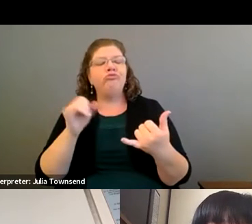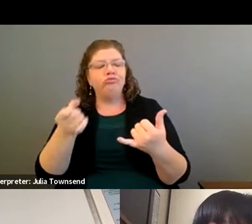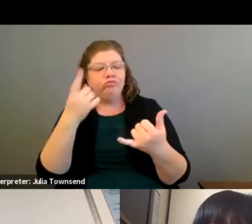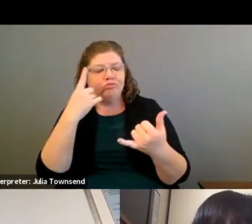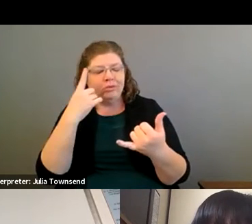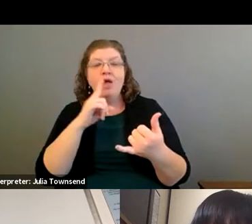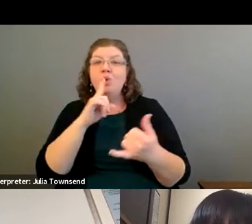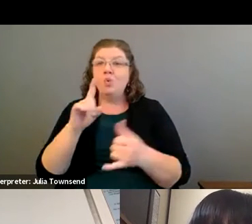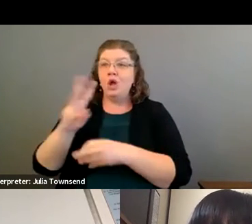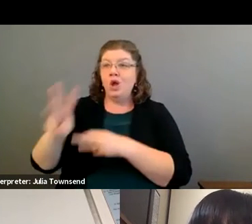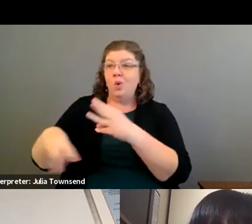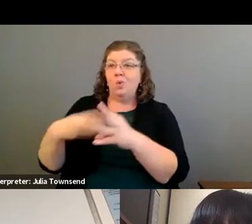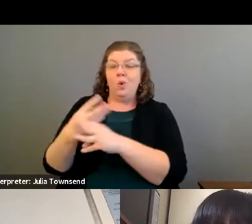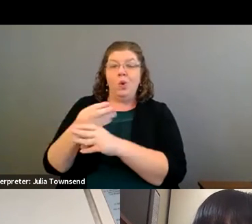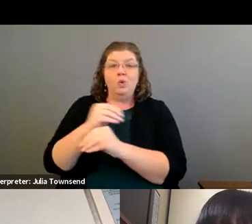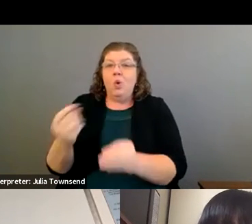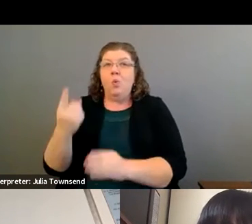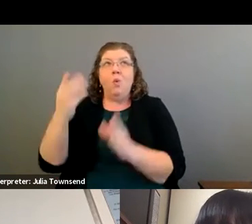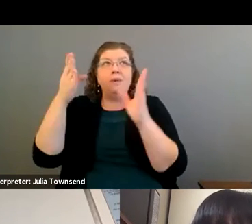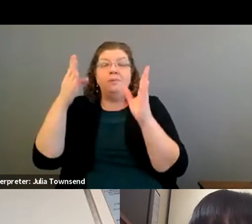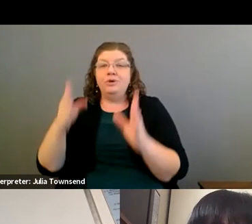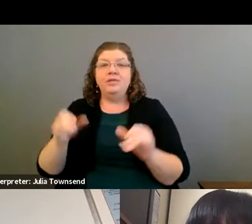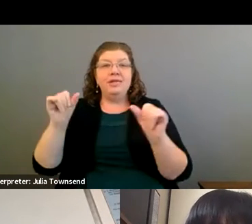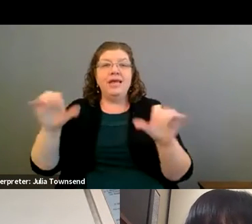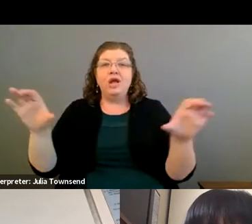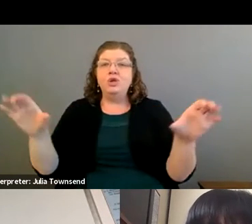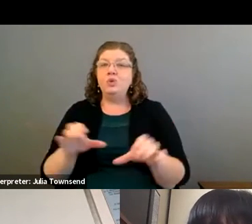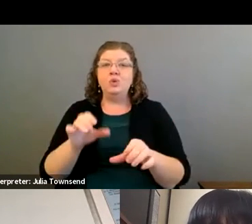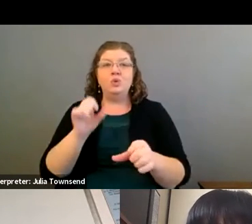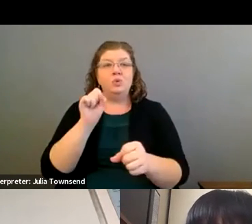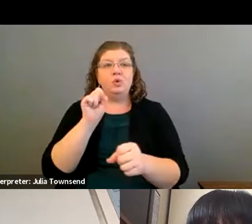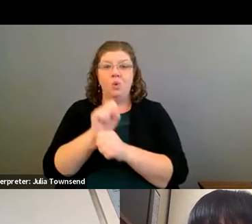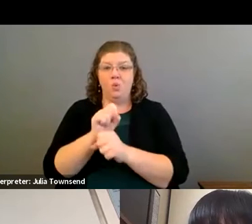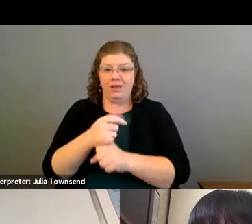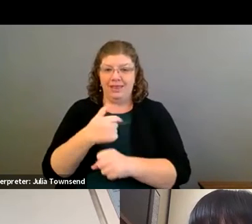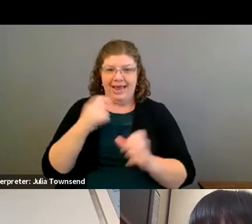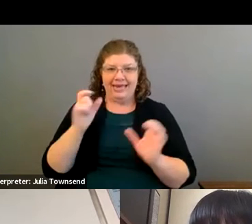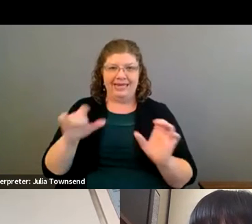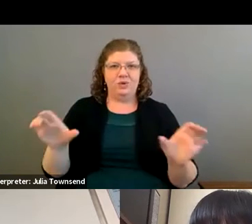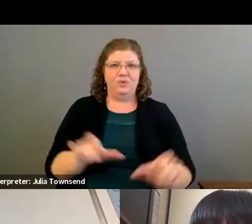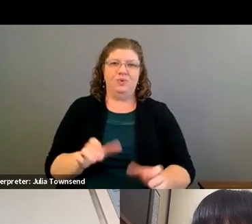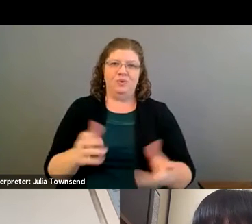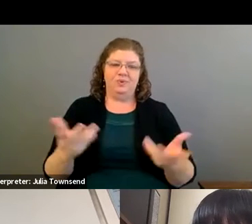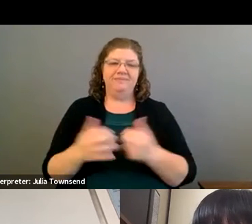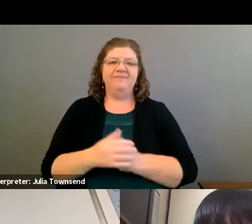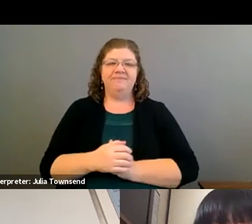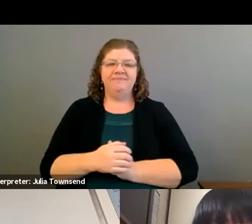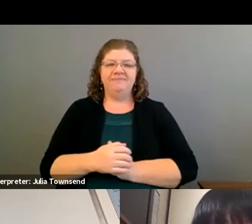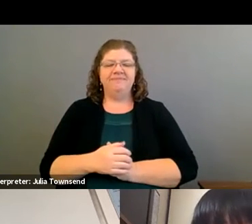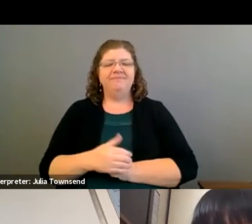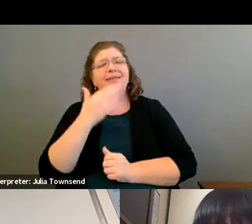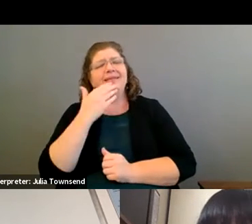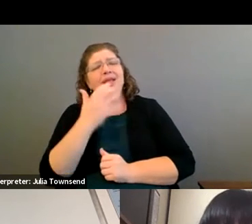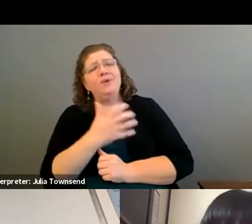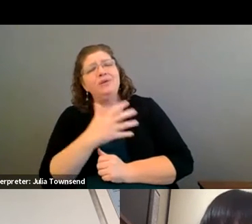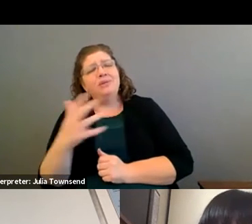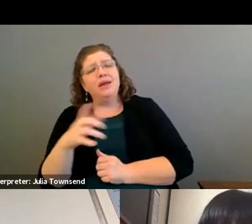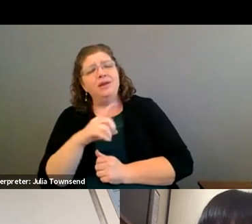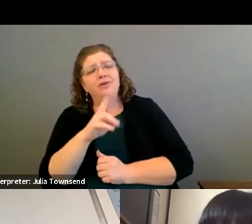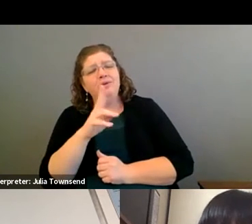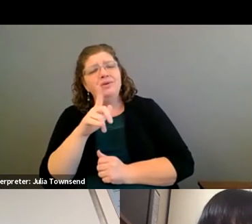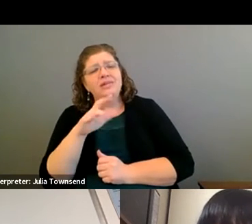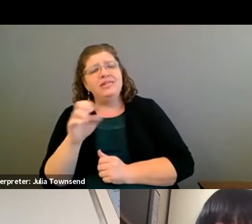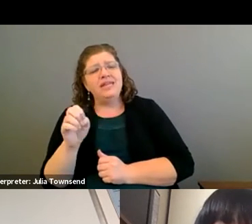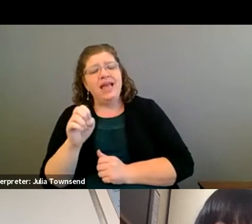en el mundo real no hay una persona que pueda hacer el trabajo que tú tienes que hacer. Muchas